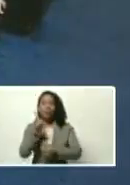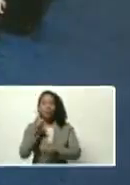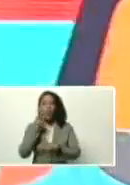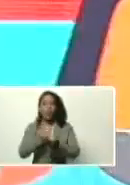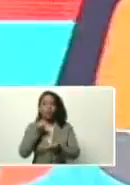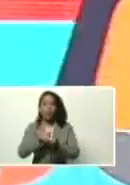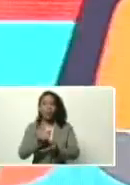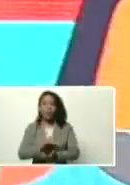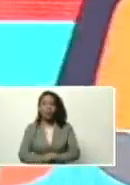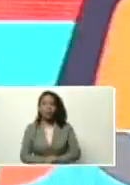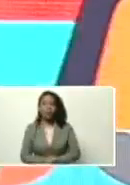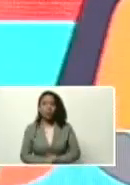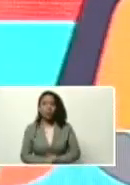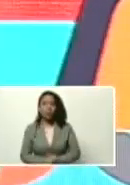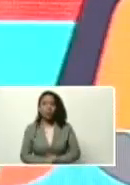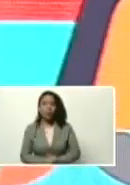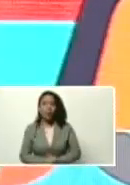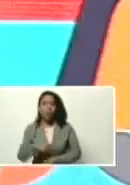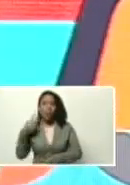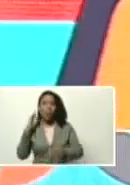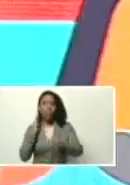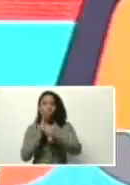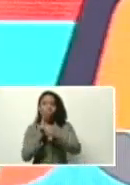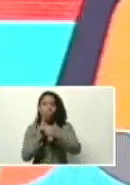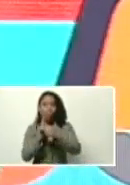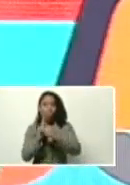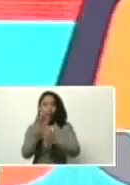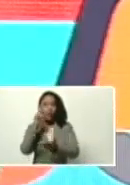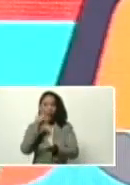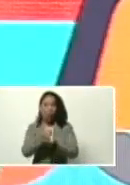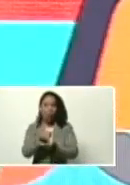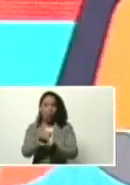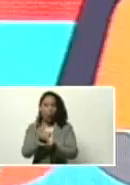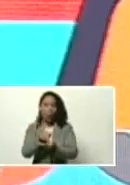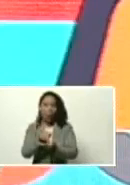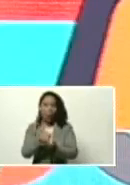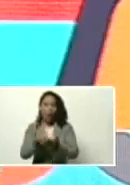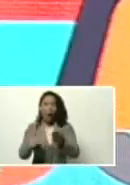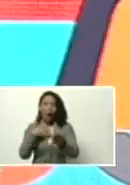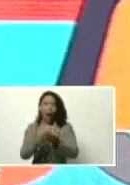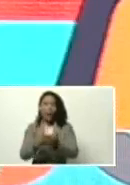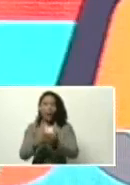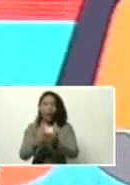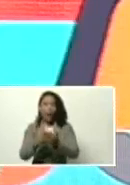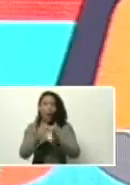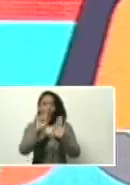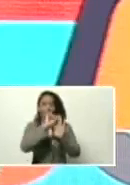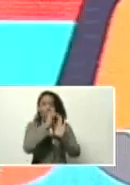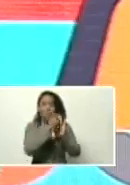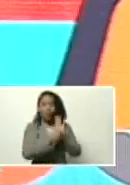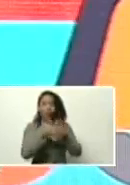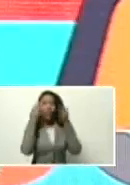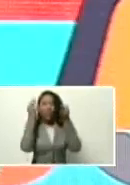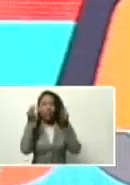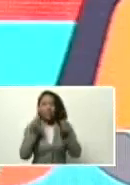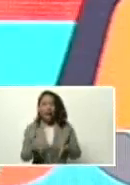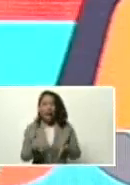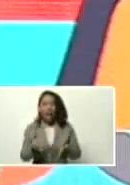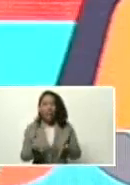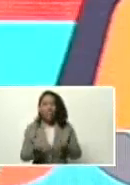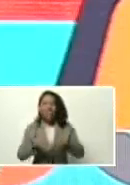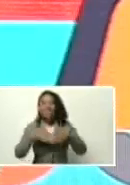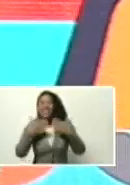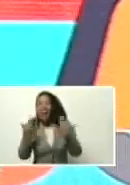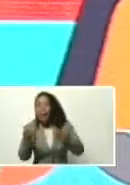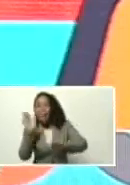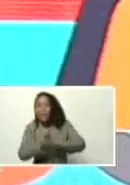intervención. La cortaron cuando usted llegó a los documentos oficiales. ¿De qué